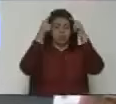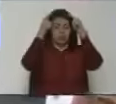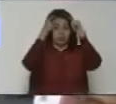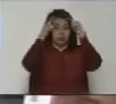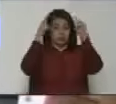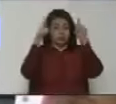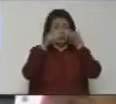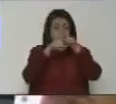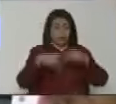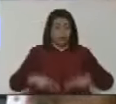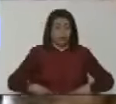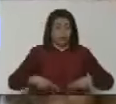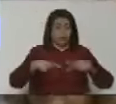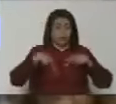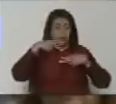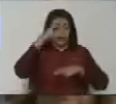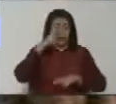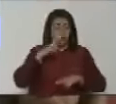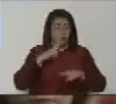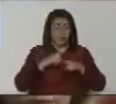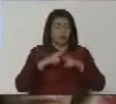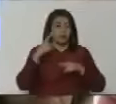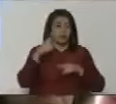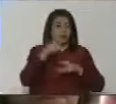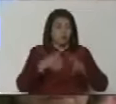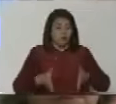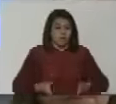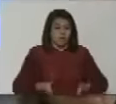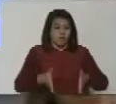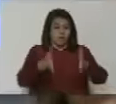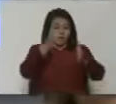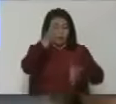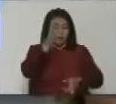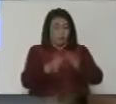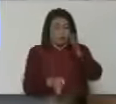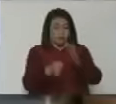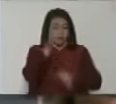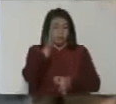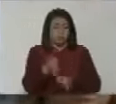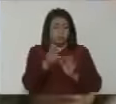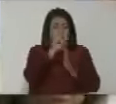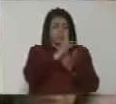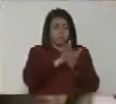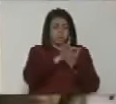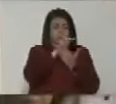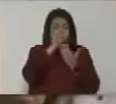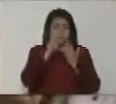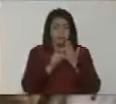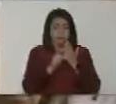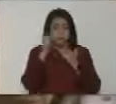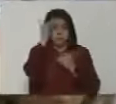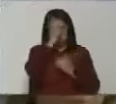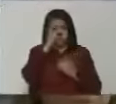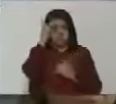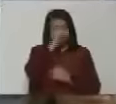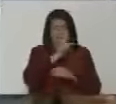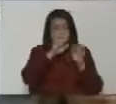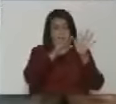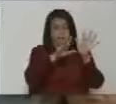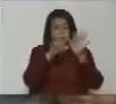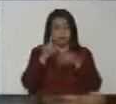honrosa y se halla en el camino de la justicia. Proverbios